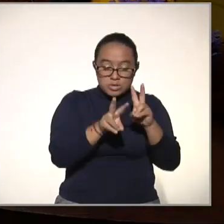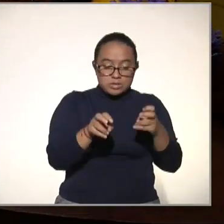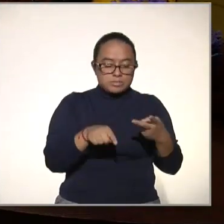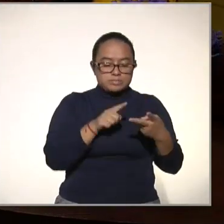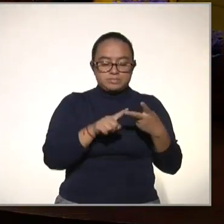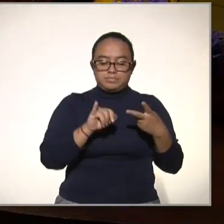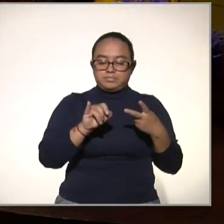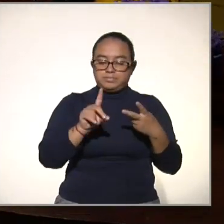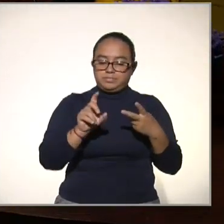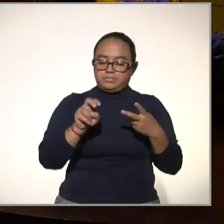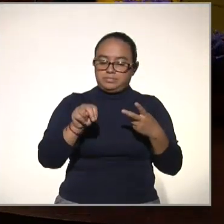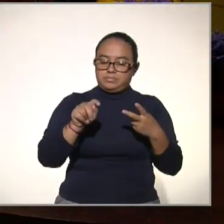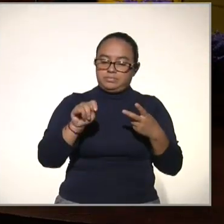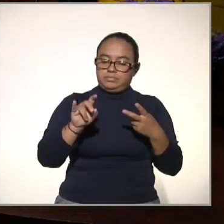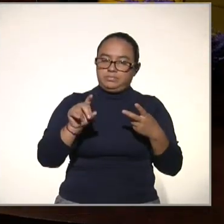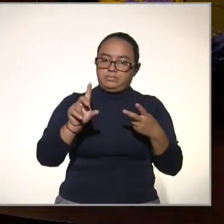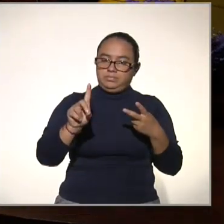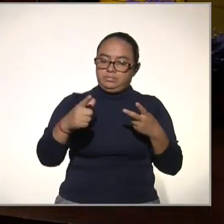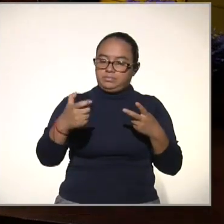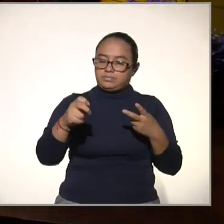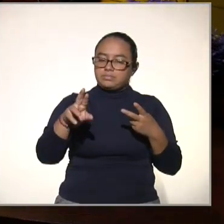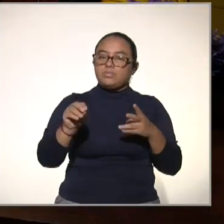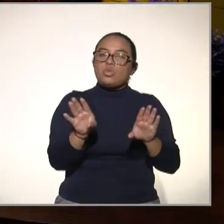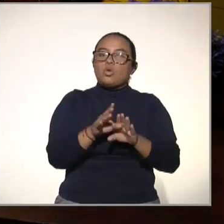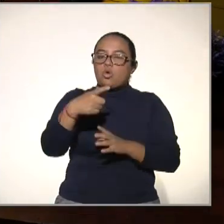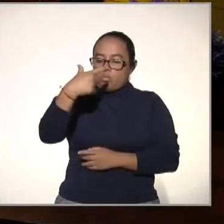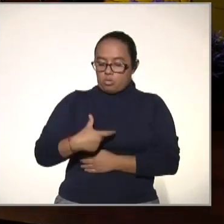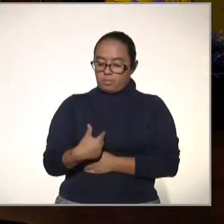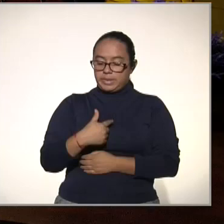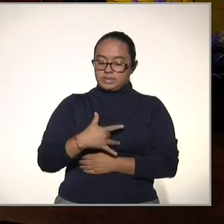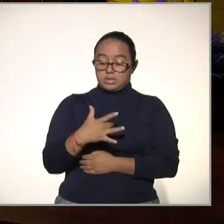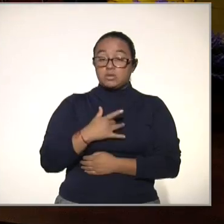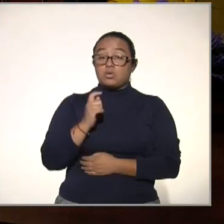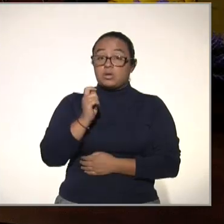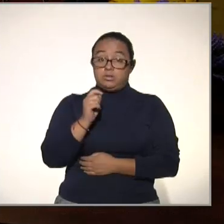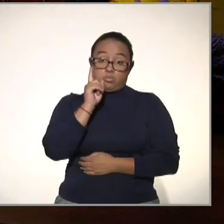Identidad de género, cómo me reconozco,